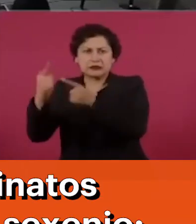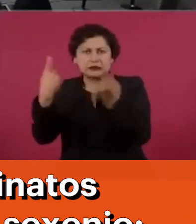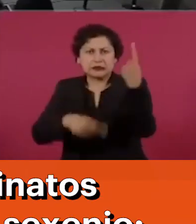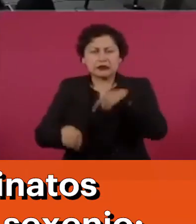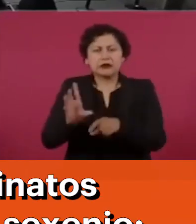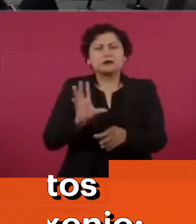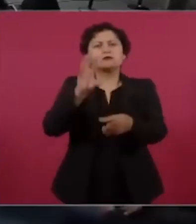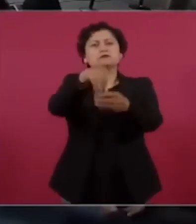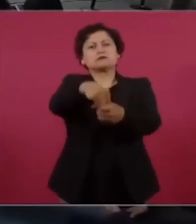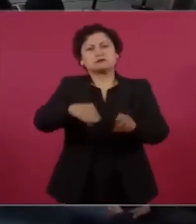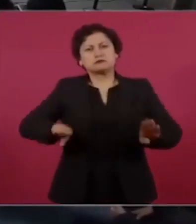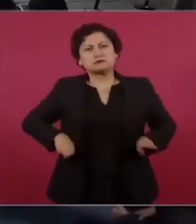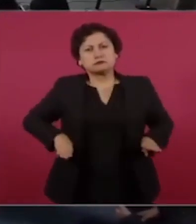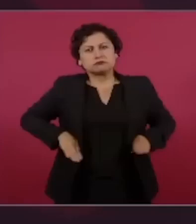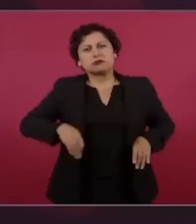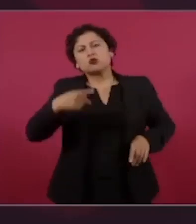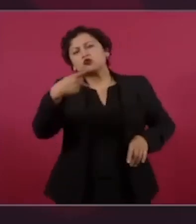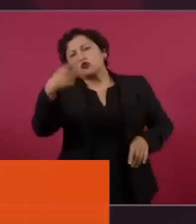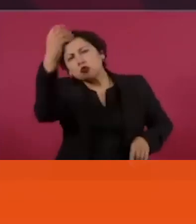su derecho, como todos